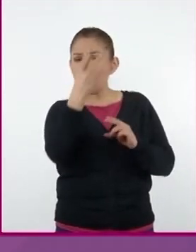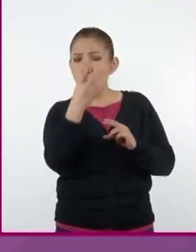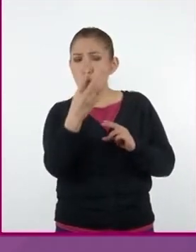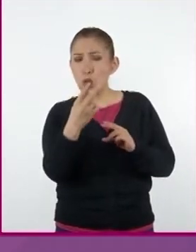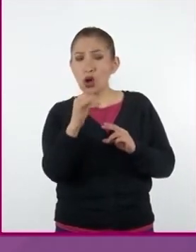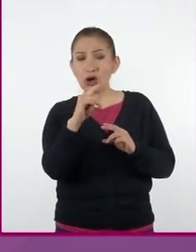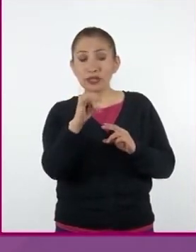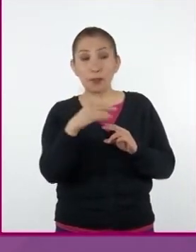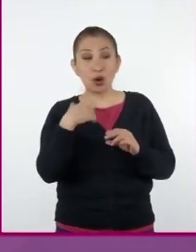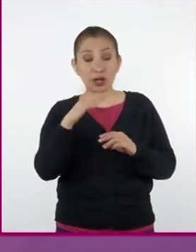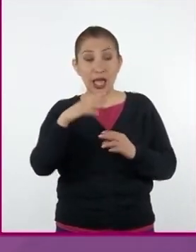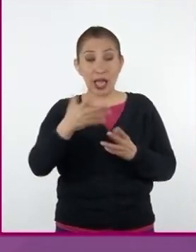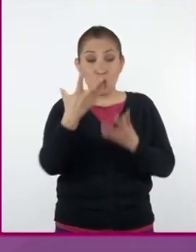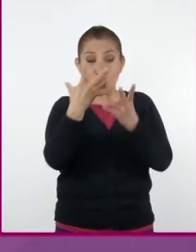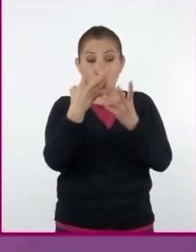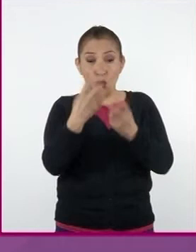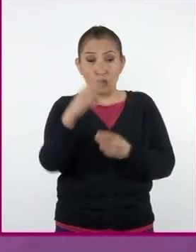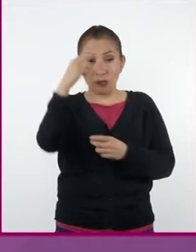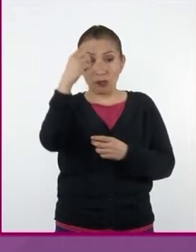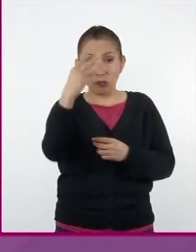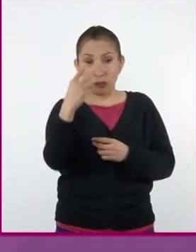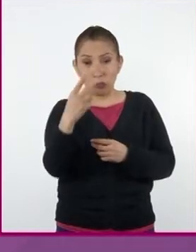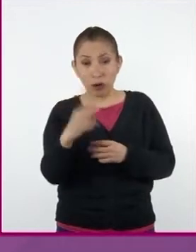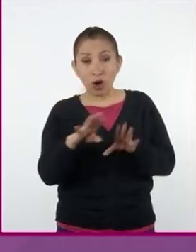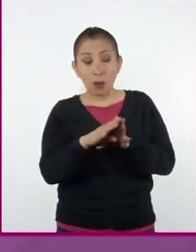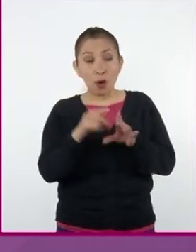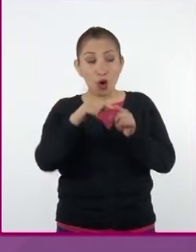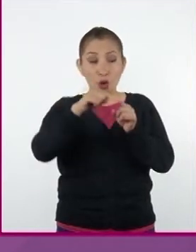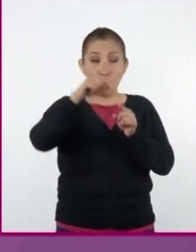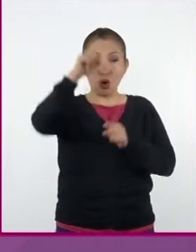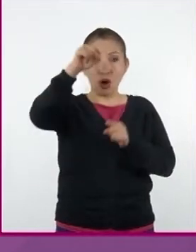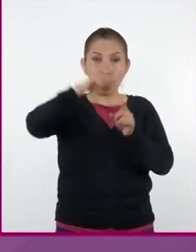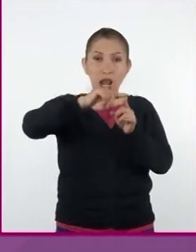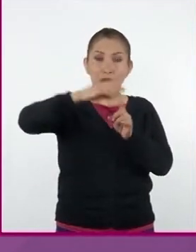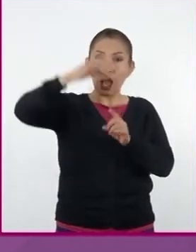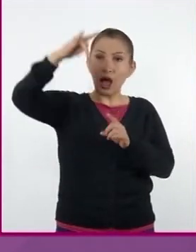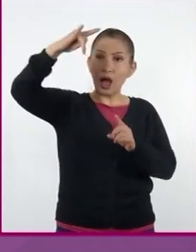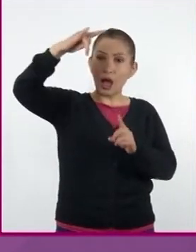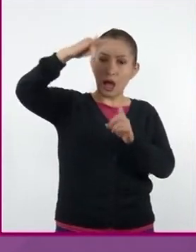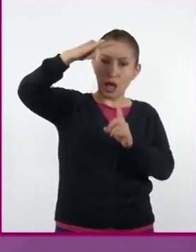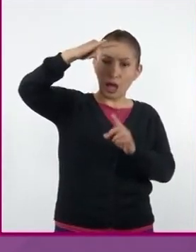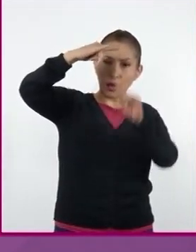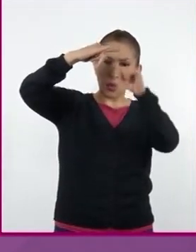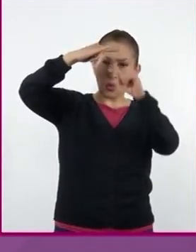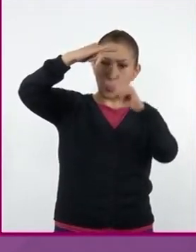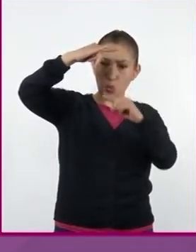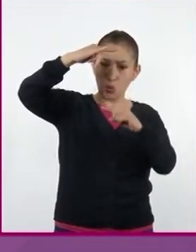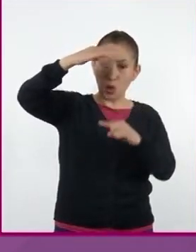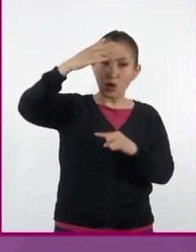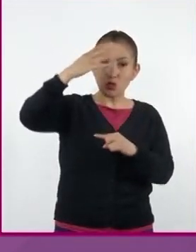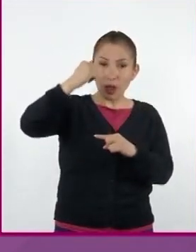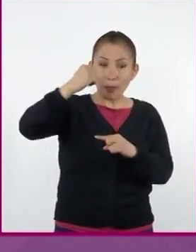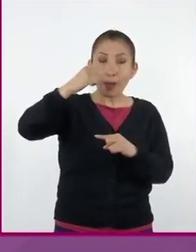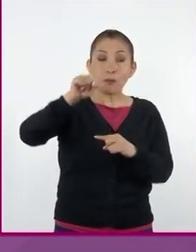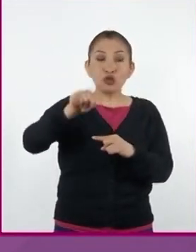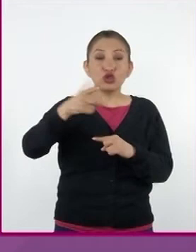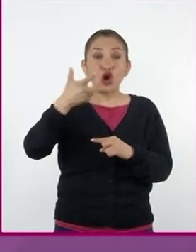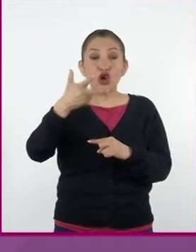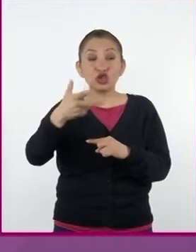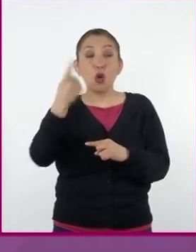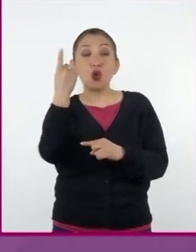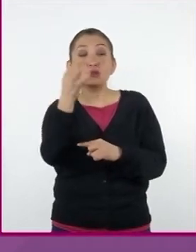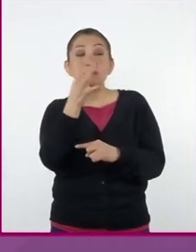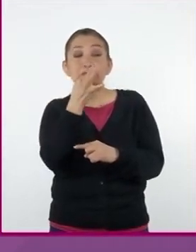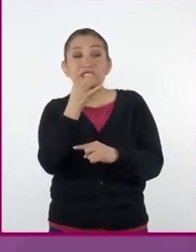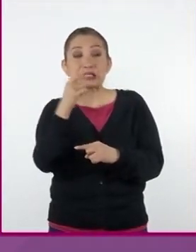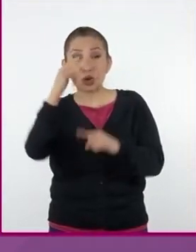a la fuerza de gravedad. Vemos cómo la distancia aumenta a razón de 9.8 metros cada segundo.